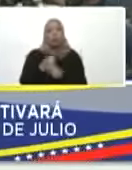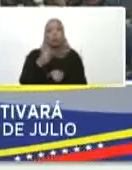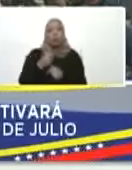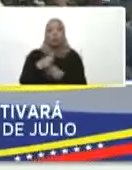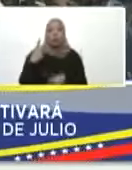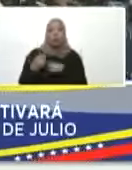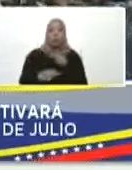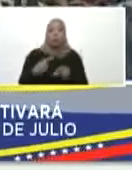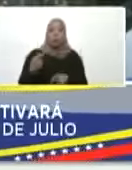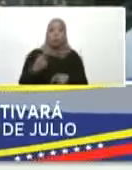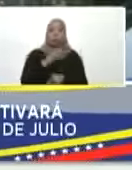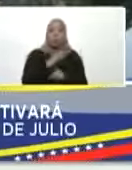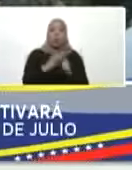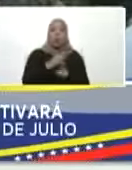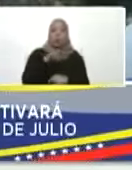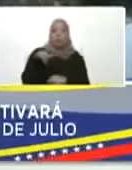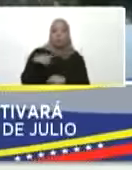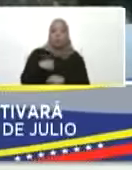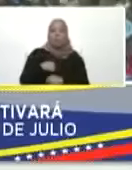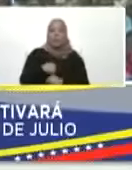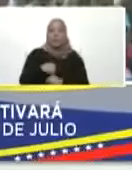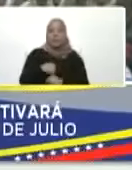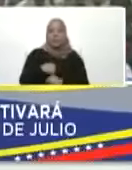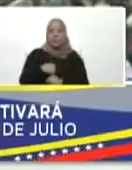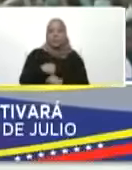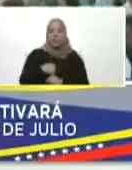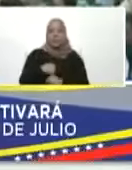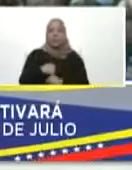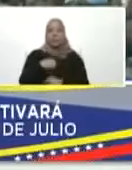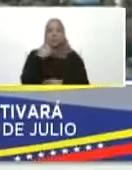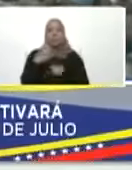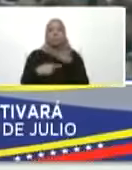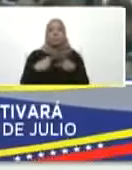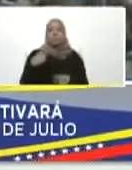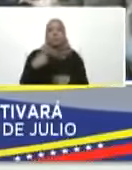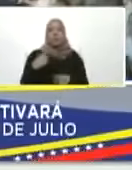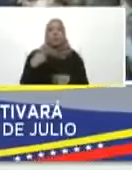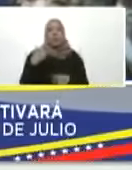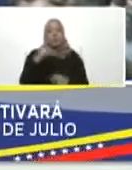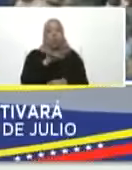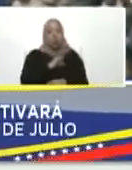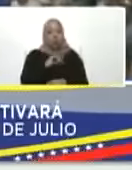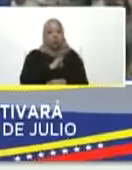la desculturización y la destrucción de nuestra identidad.